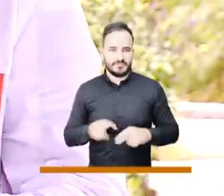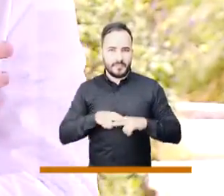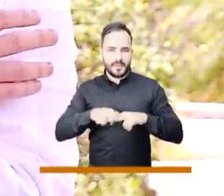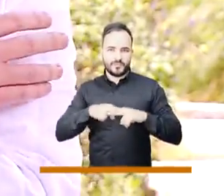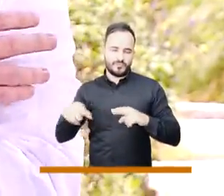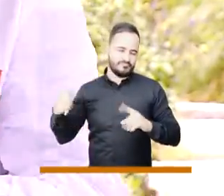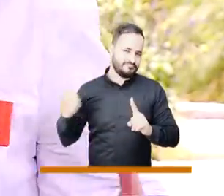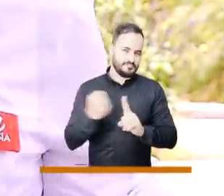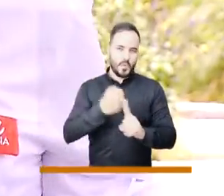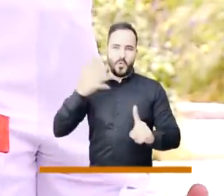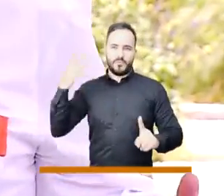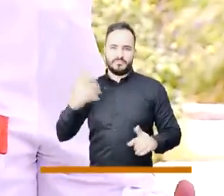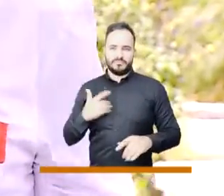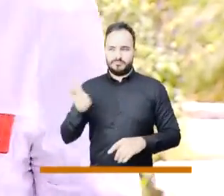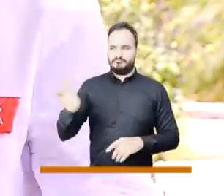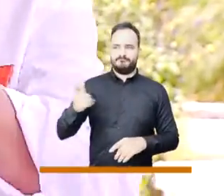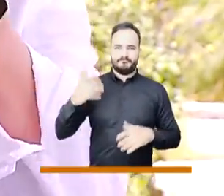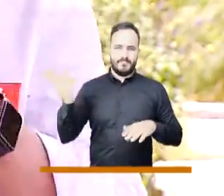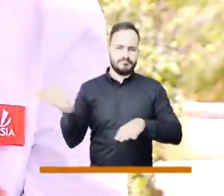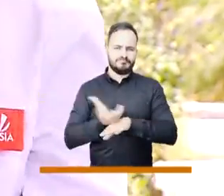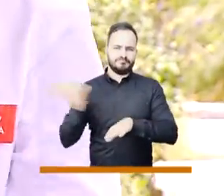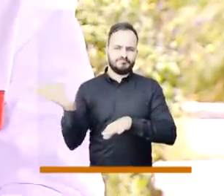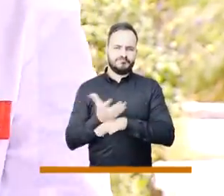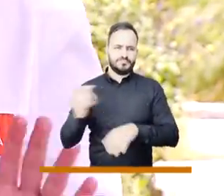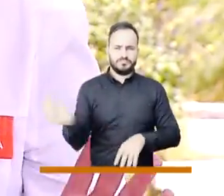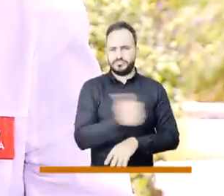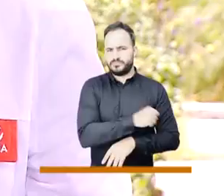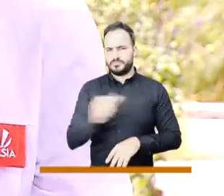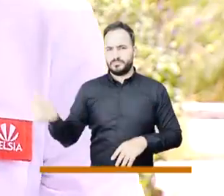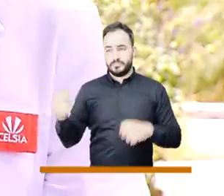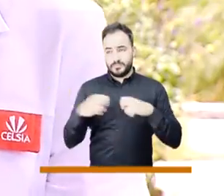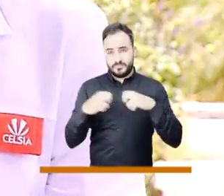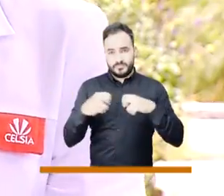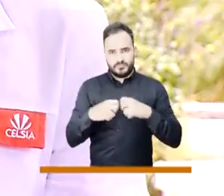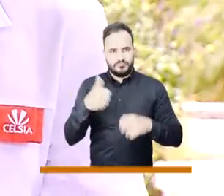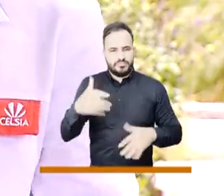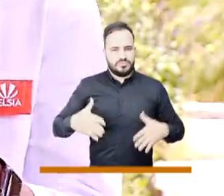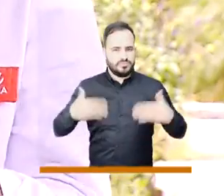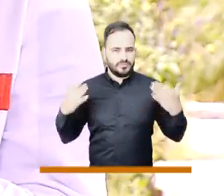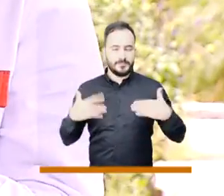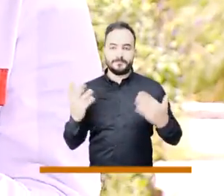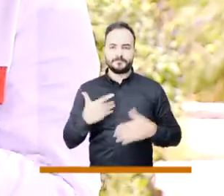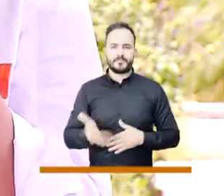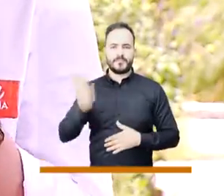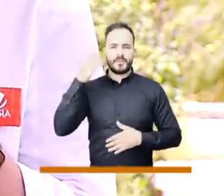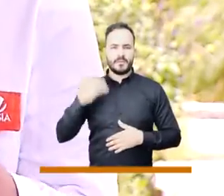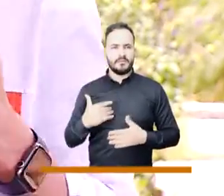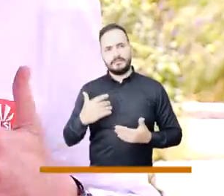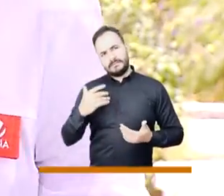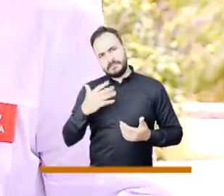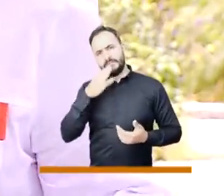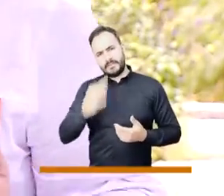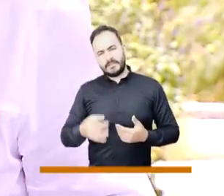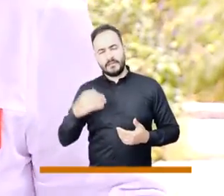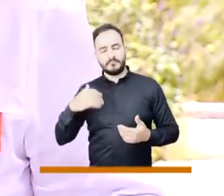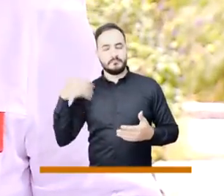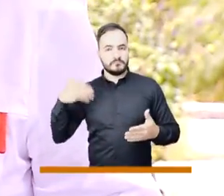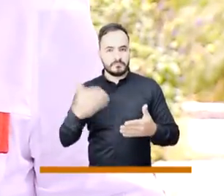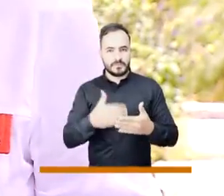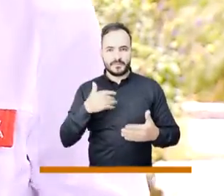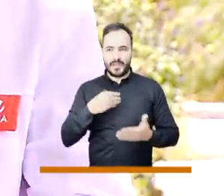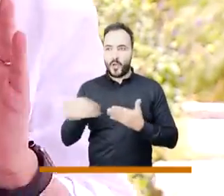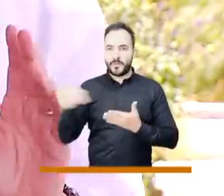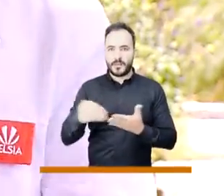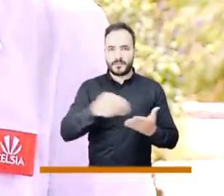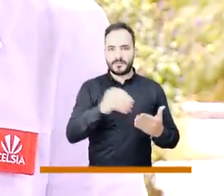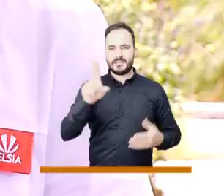es, pues, el gran movilizador, ¿no es cierto? Y es eléctrico, eso es una dicha. Pero fuimos los pioneros en los 64 buses